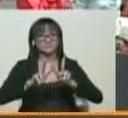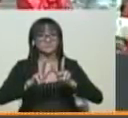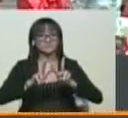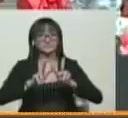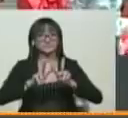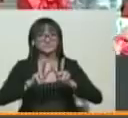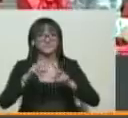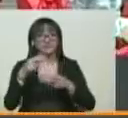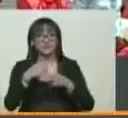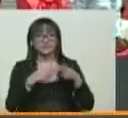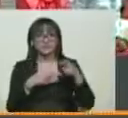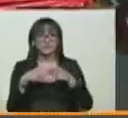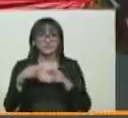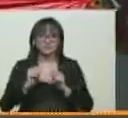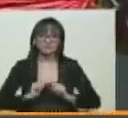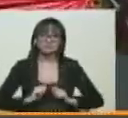Hemos construido y entregado